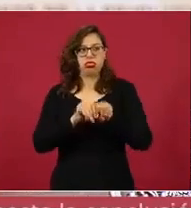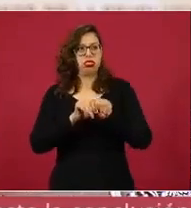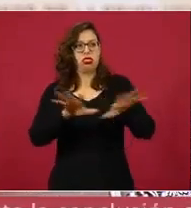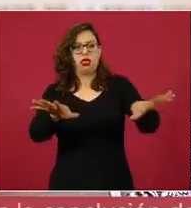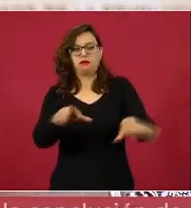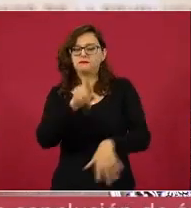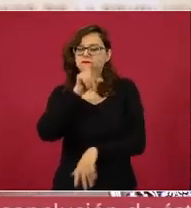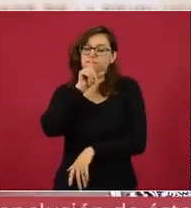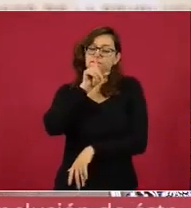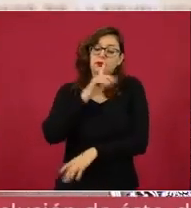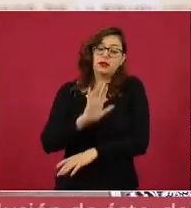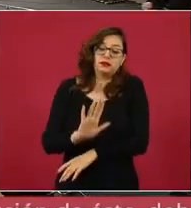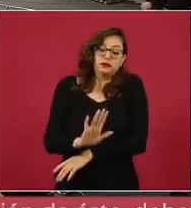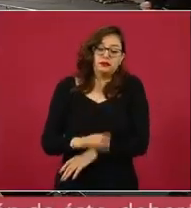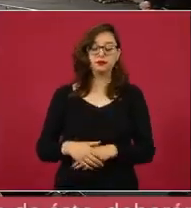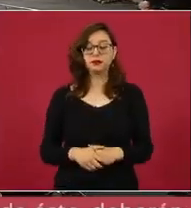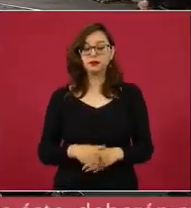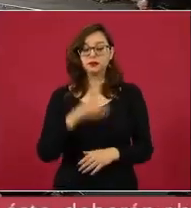Presidente. Además es